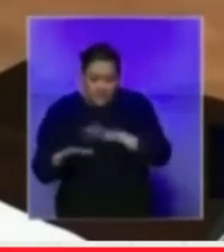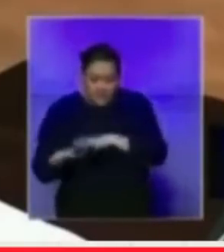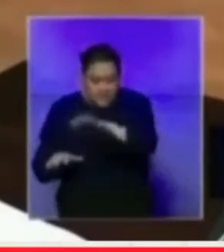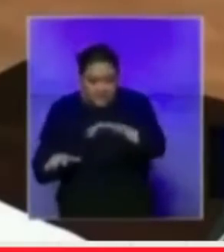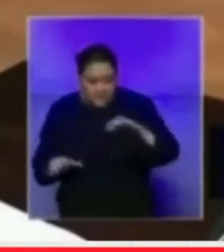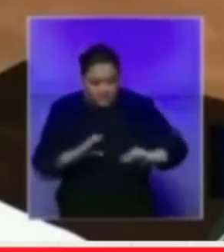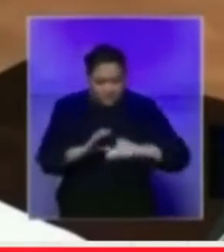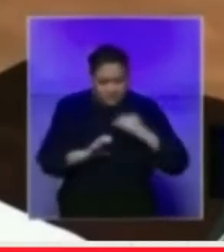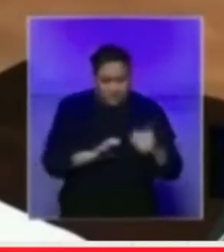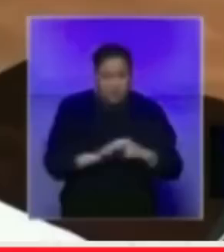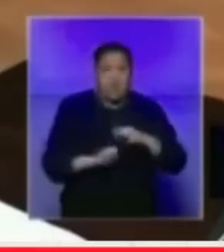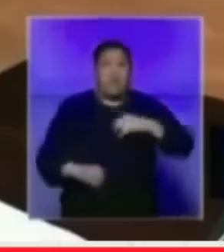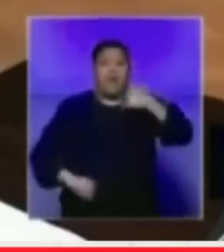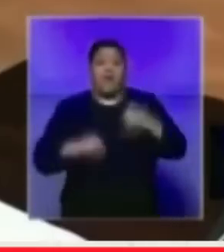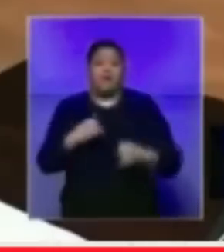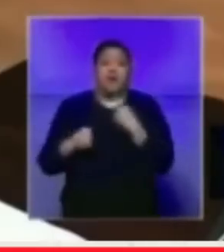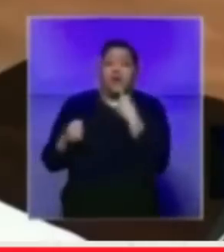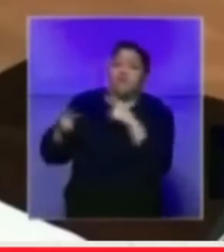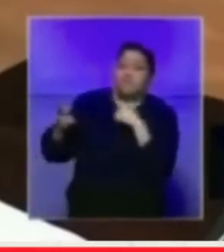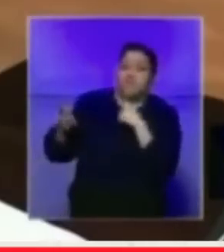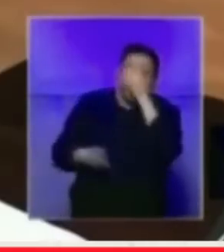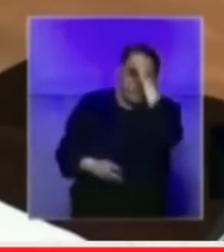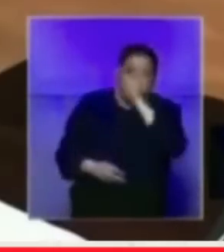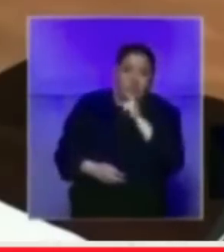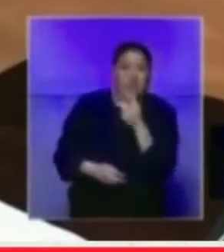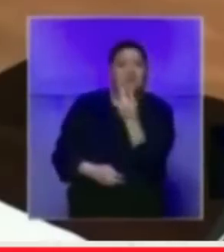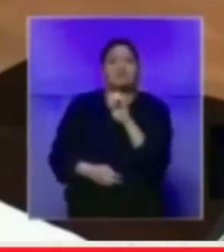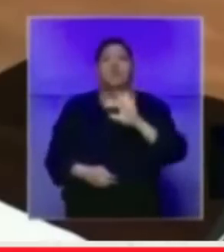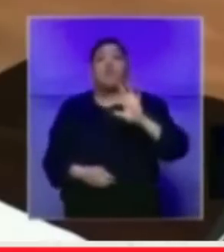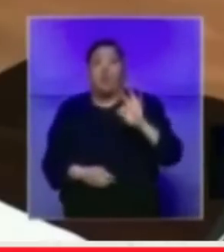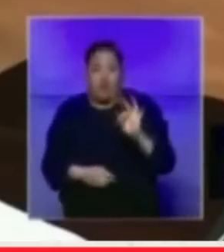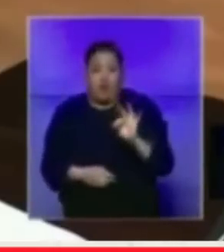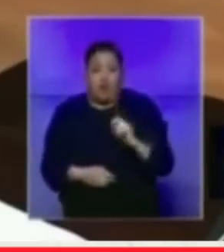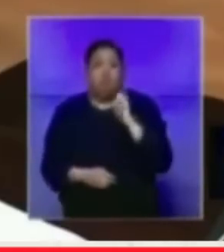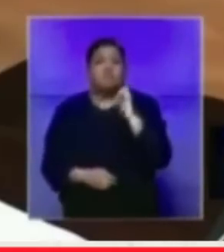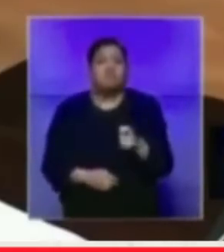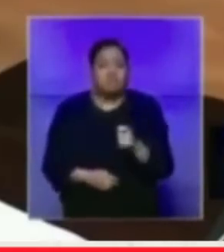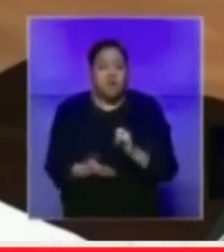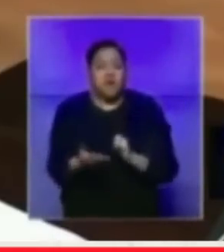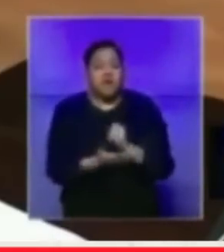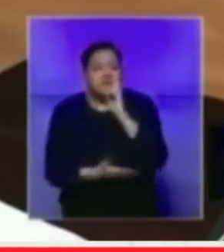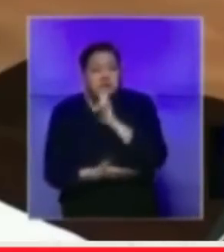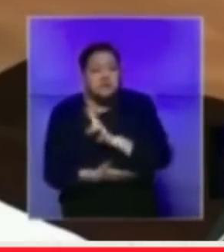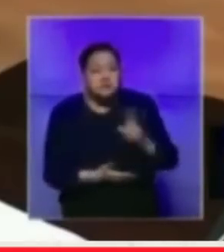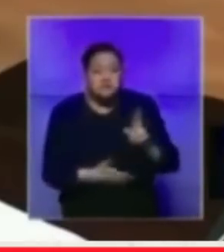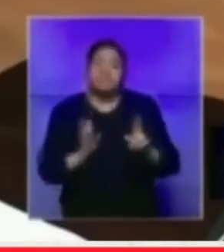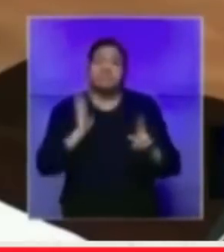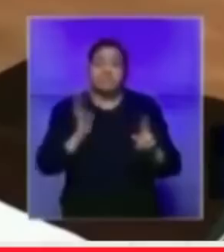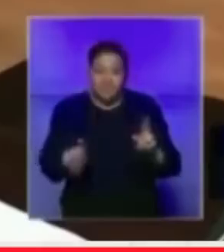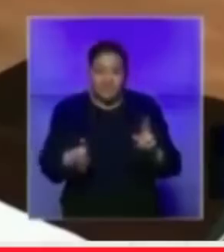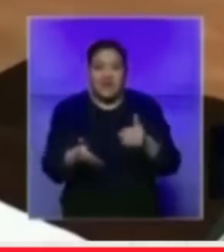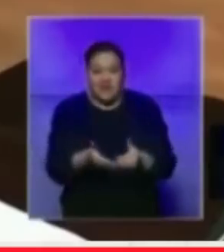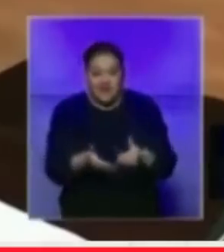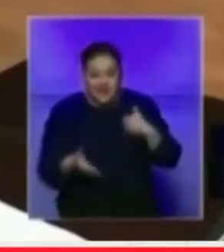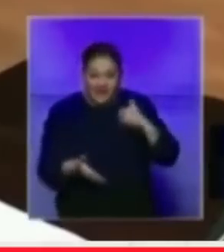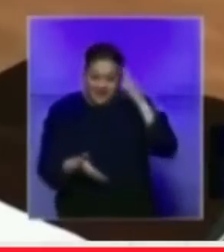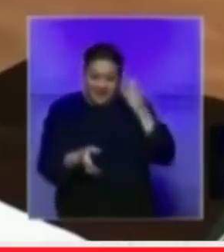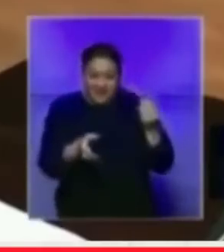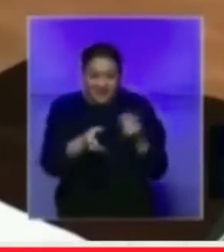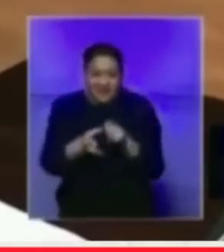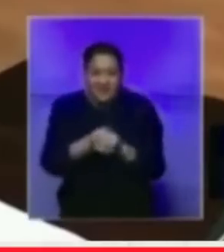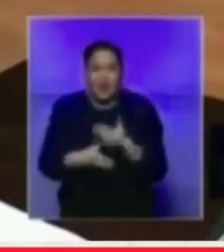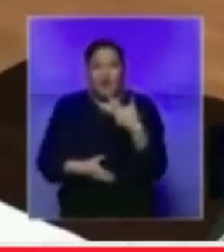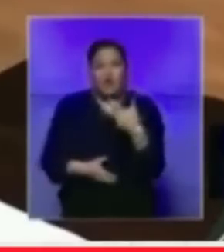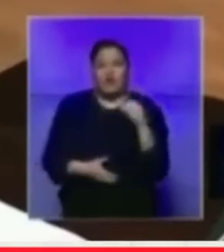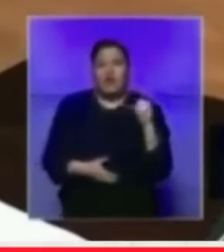distritales se interpusieron 240 juicios de inconformidad, los cuales fueron resueltos por este órgano jurisdiccional en sesión pública del 8